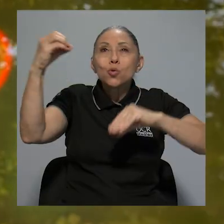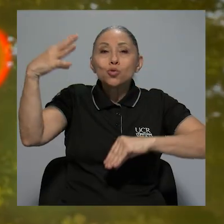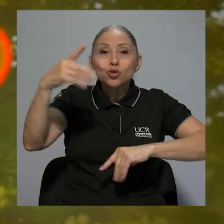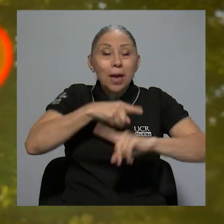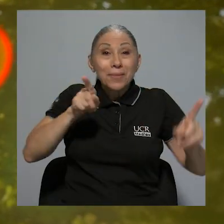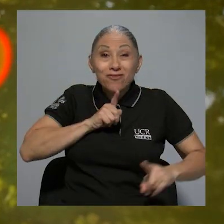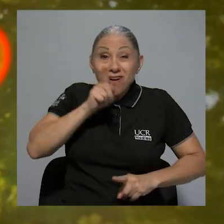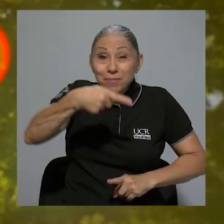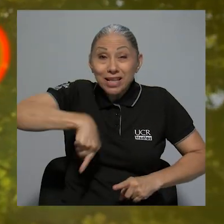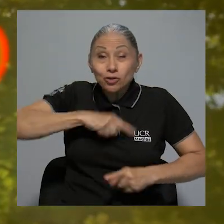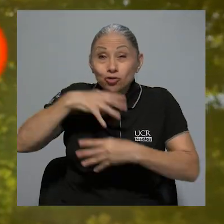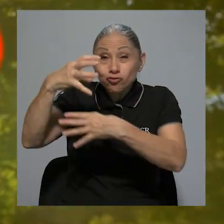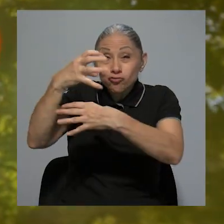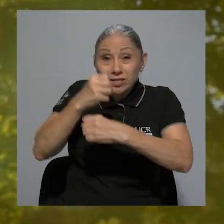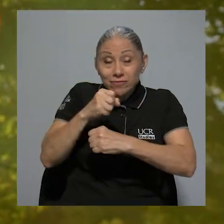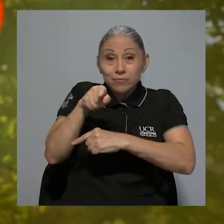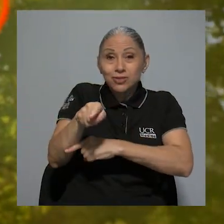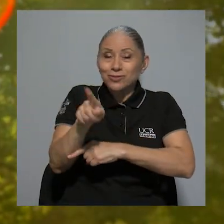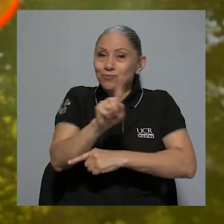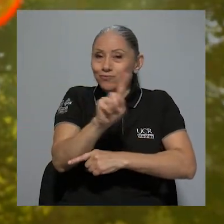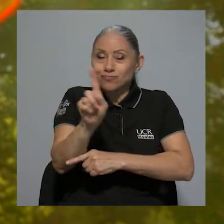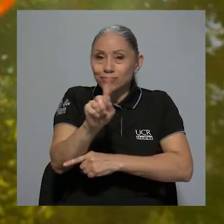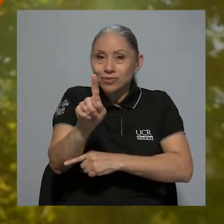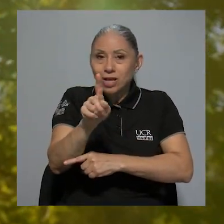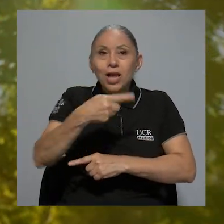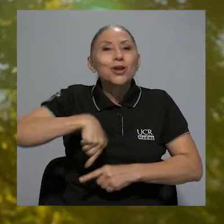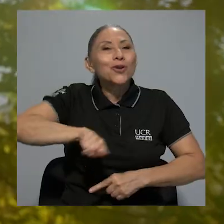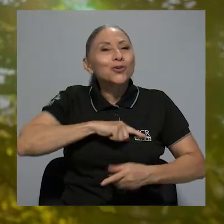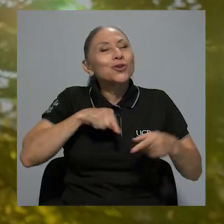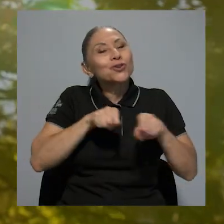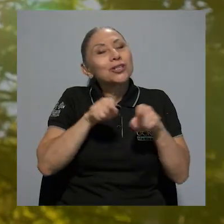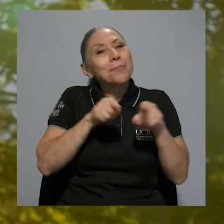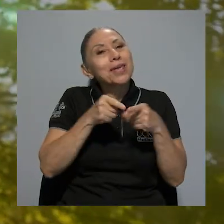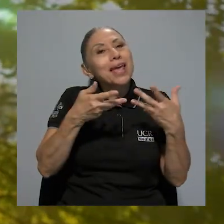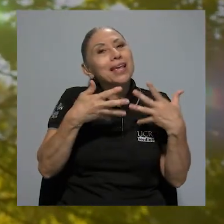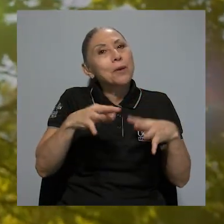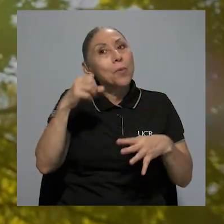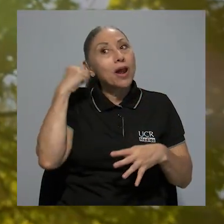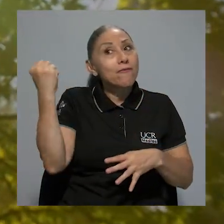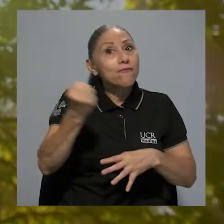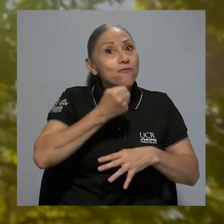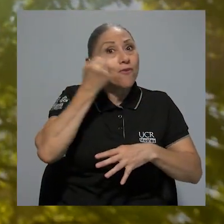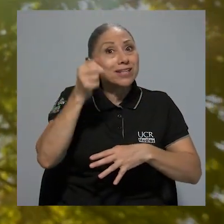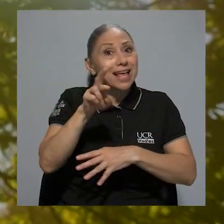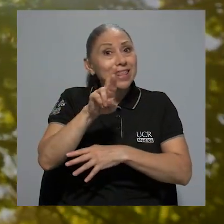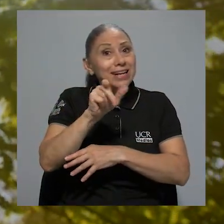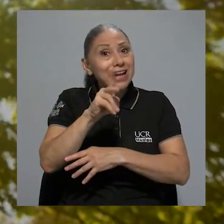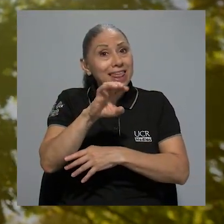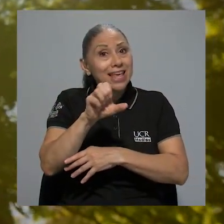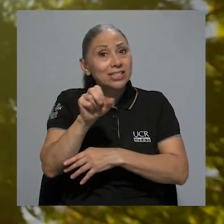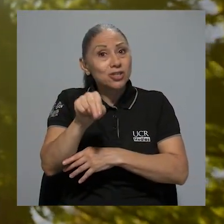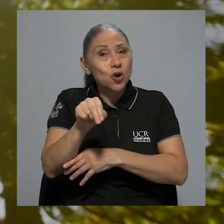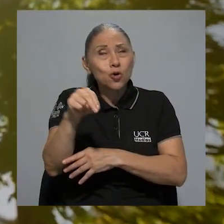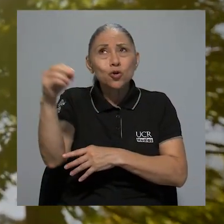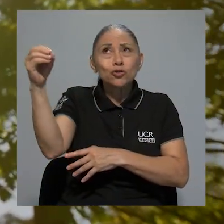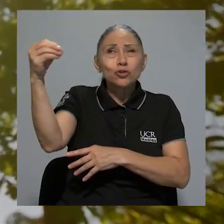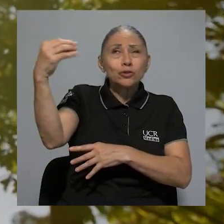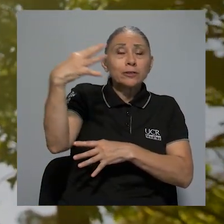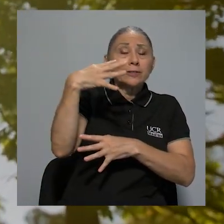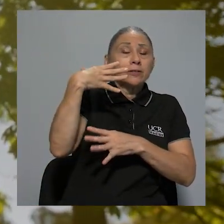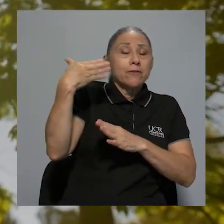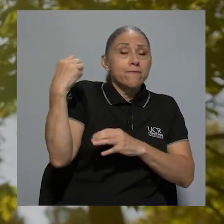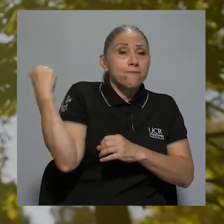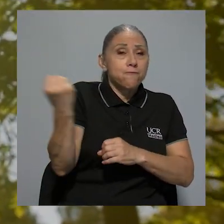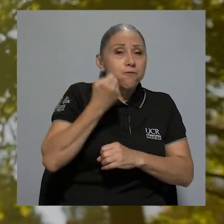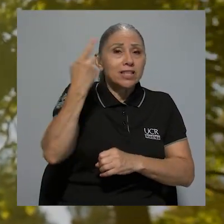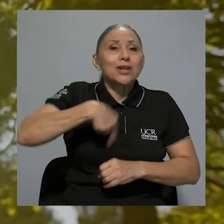expuestos a esa luz, ¿verdad? Creo que nos hemos acostumbrado también por la radiación, por la intensidad de esa radiación, a buscar sombra, a buscar